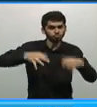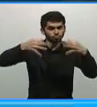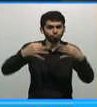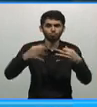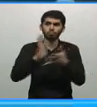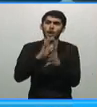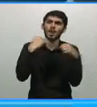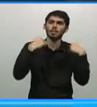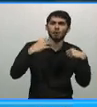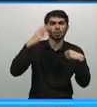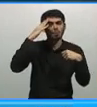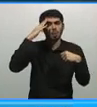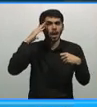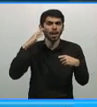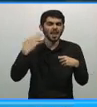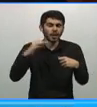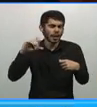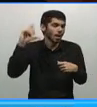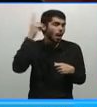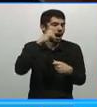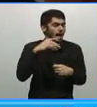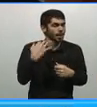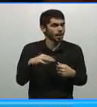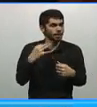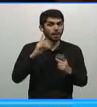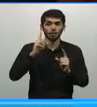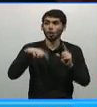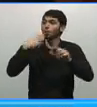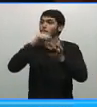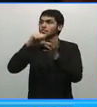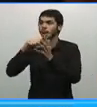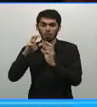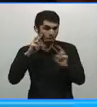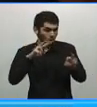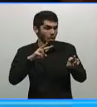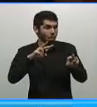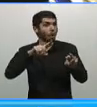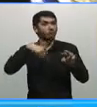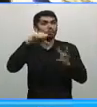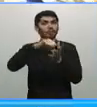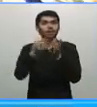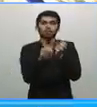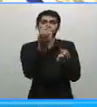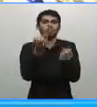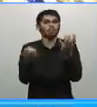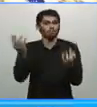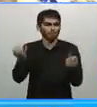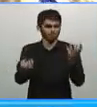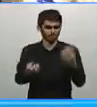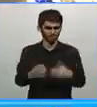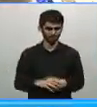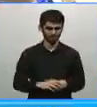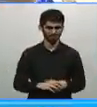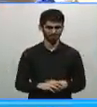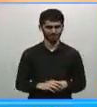cultural inédito y que después, bueno, otros países tomen la posta en los siguientes años para que se sigan haciendo. La medalla sí